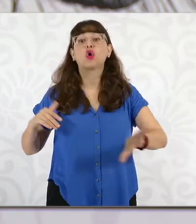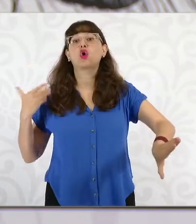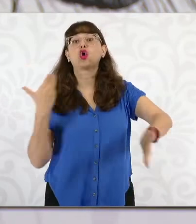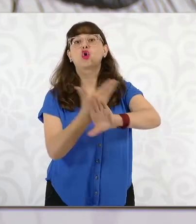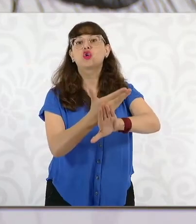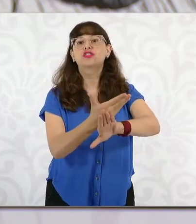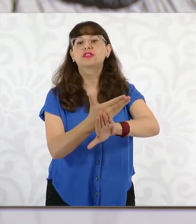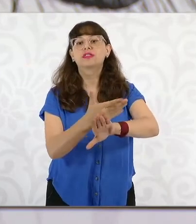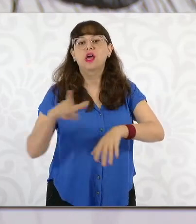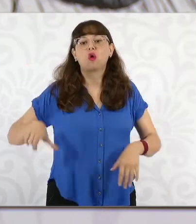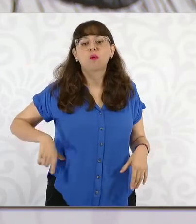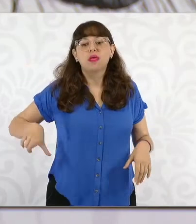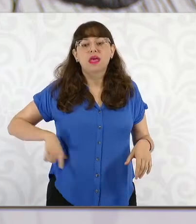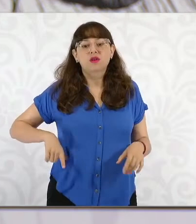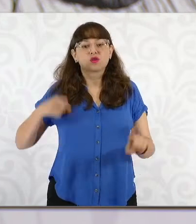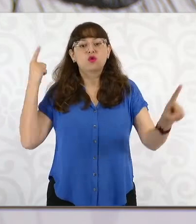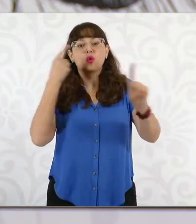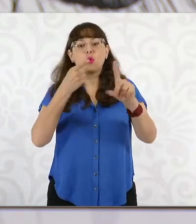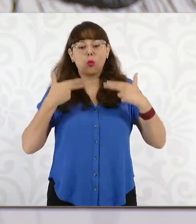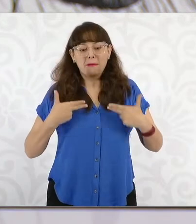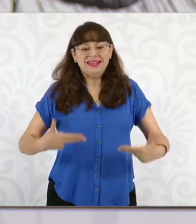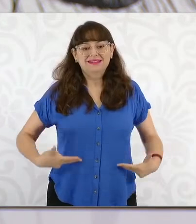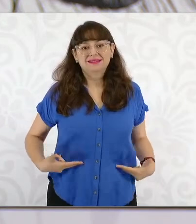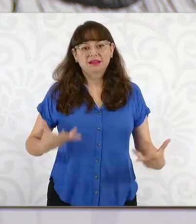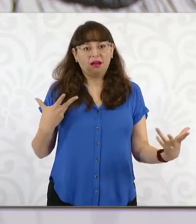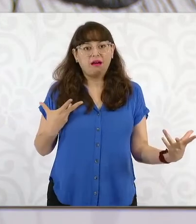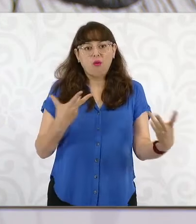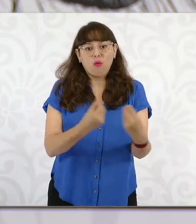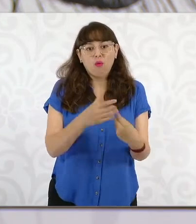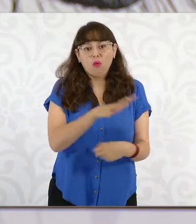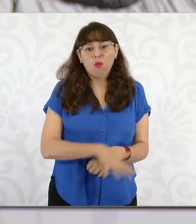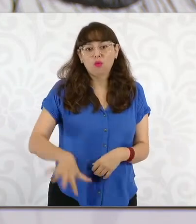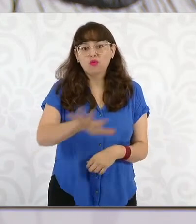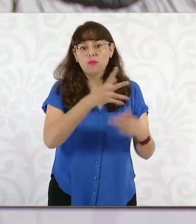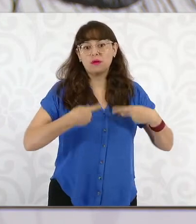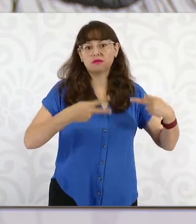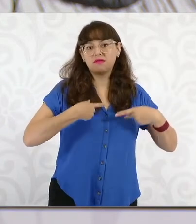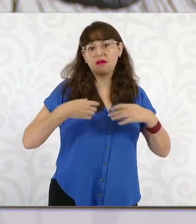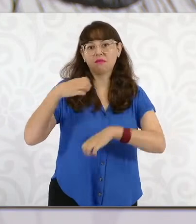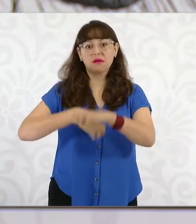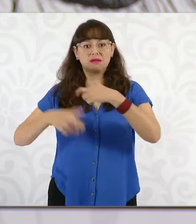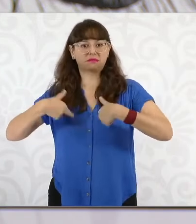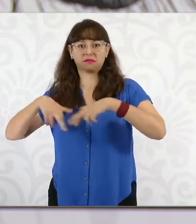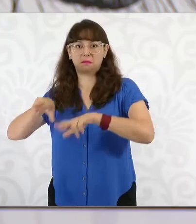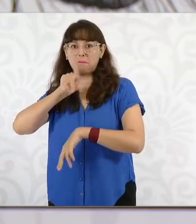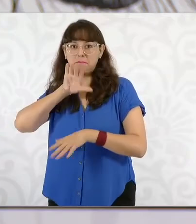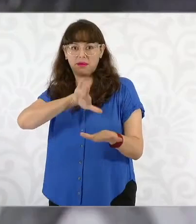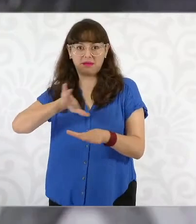gobiernos humanistas cercanos al pueblo, que no representan a las élites.